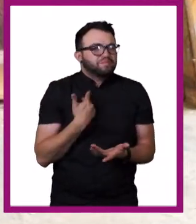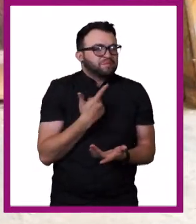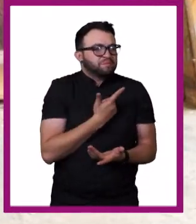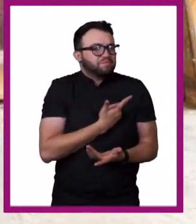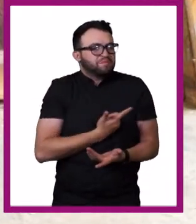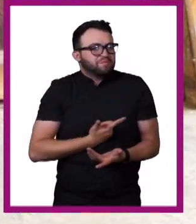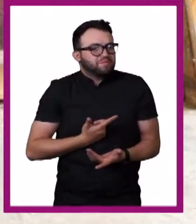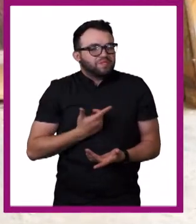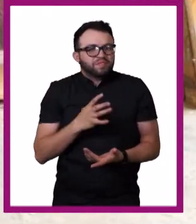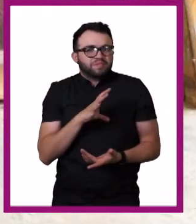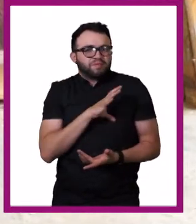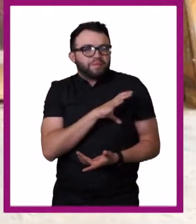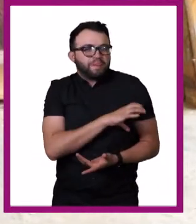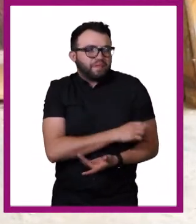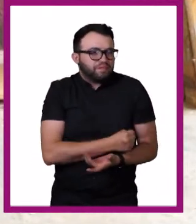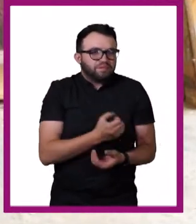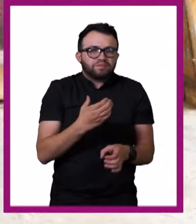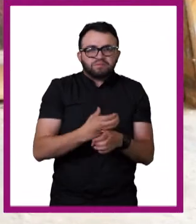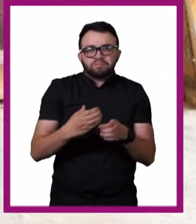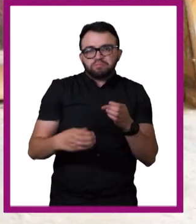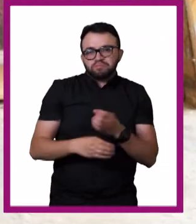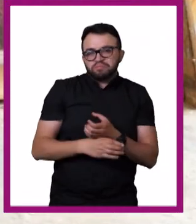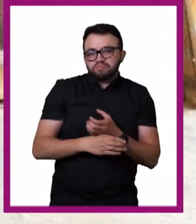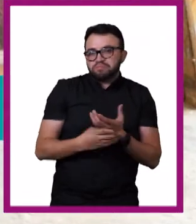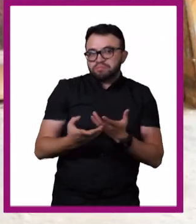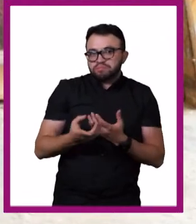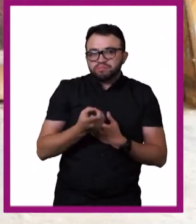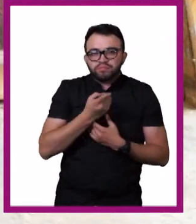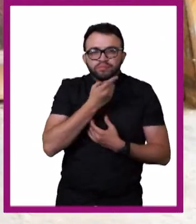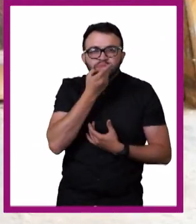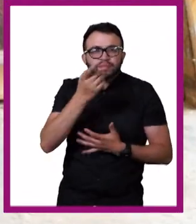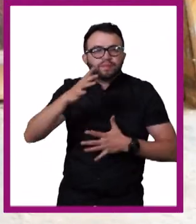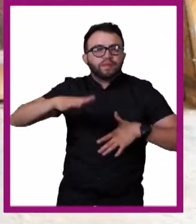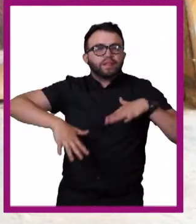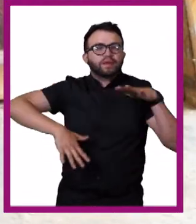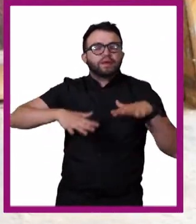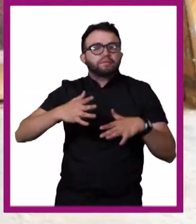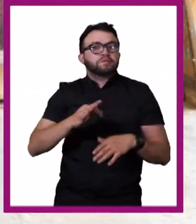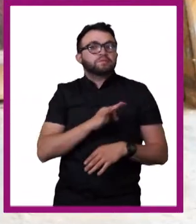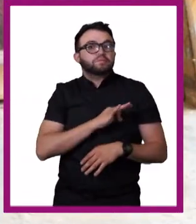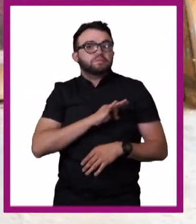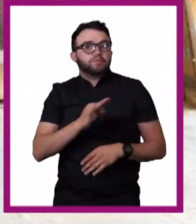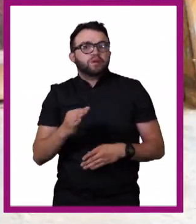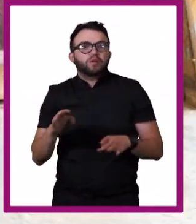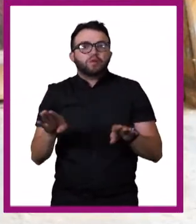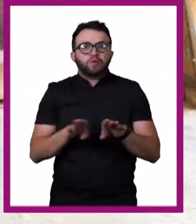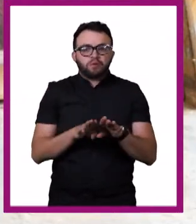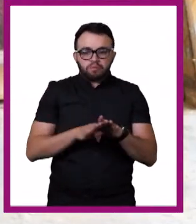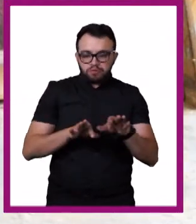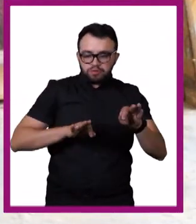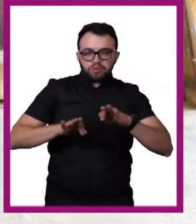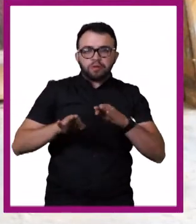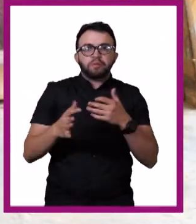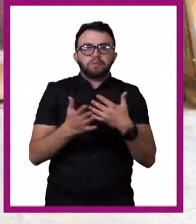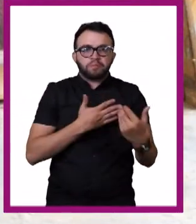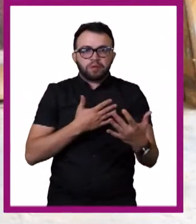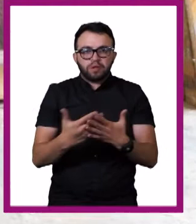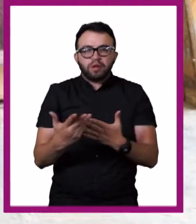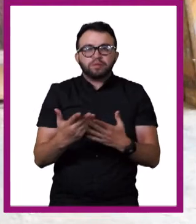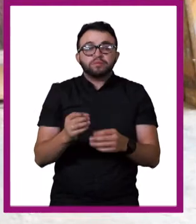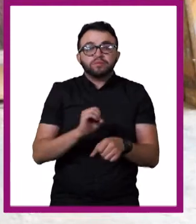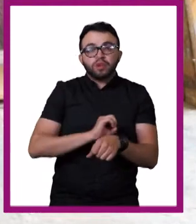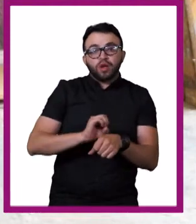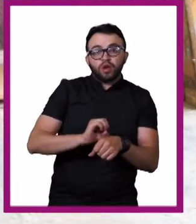obra. Decir a veces que un trabajo puede ser o muy elaborado o puede ser muy